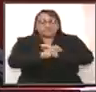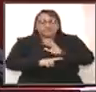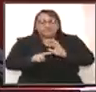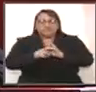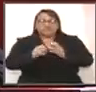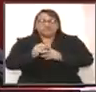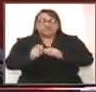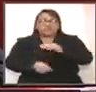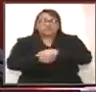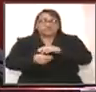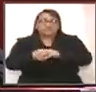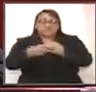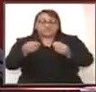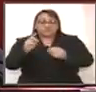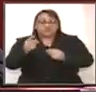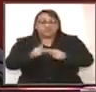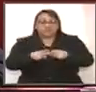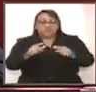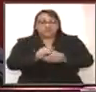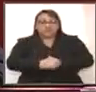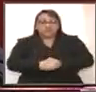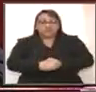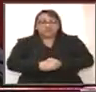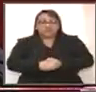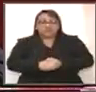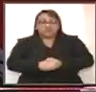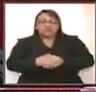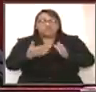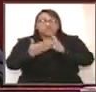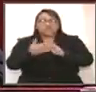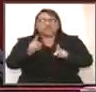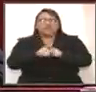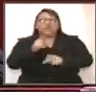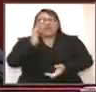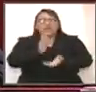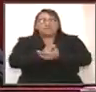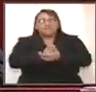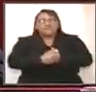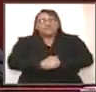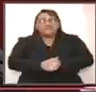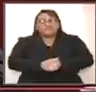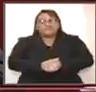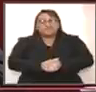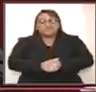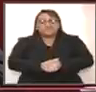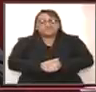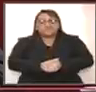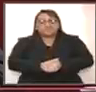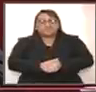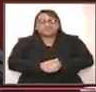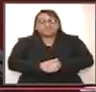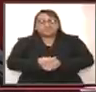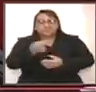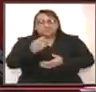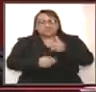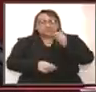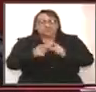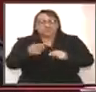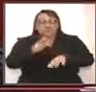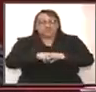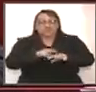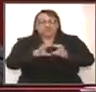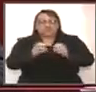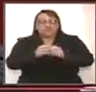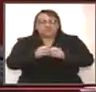producto del soborno, en primer lugar, contemplar las sanciones pecuniarias, multas para las personas naturales